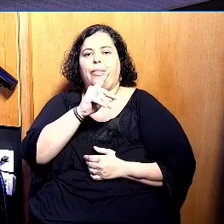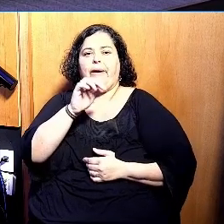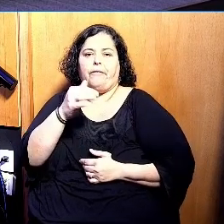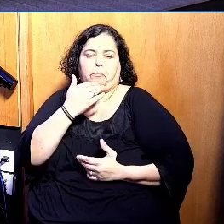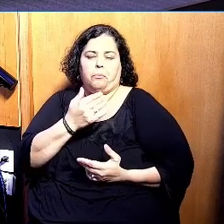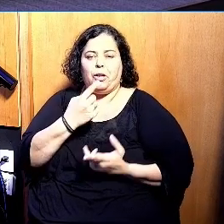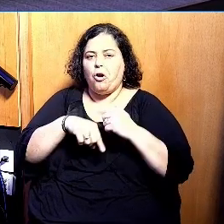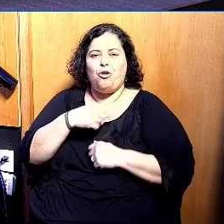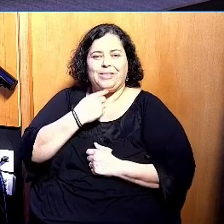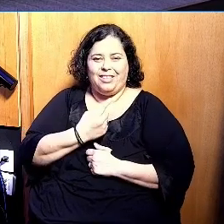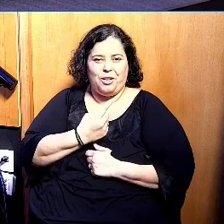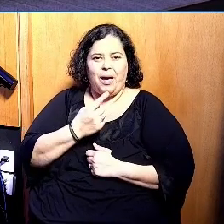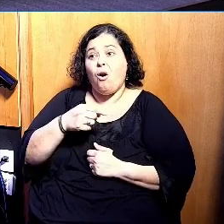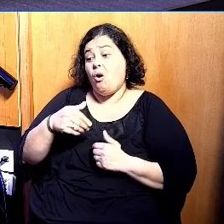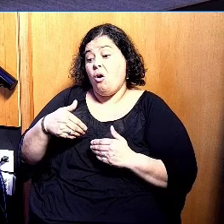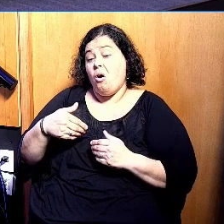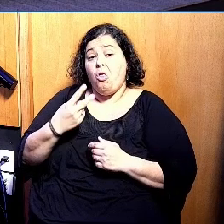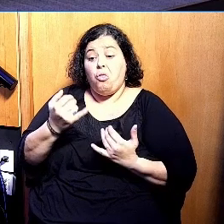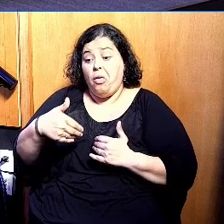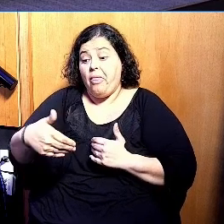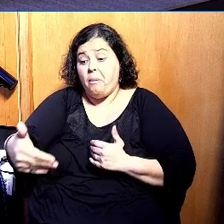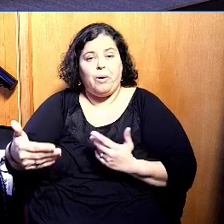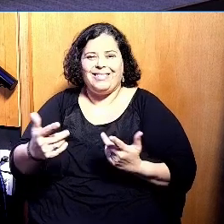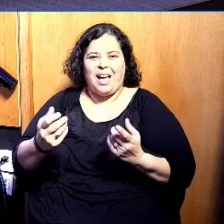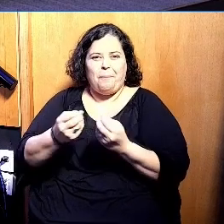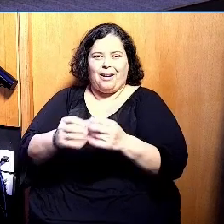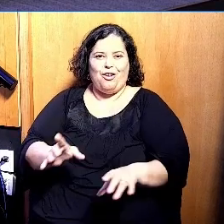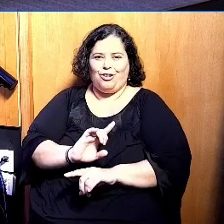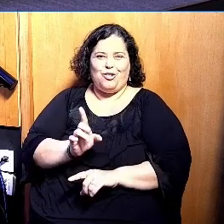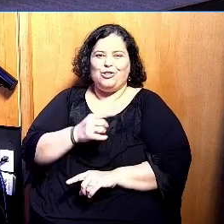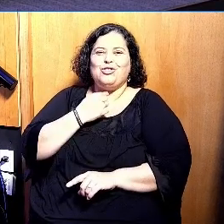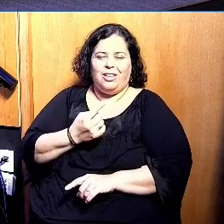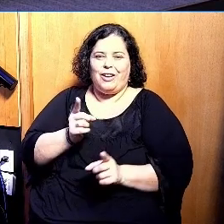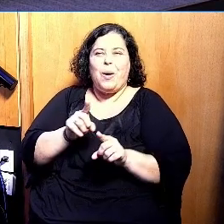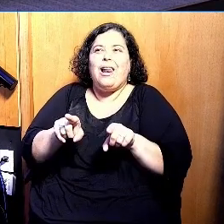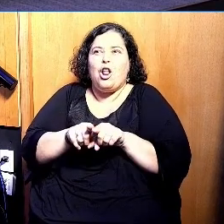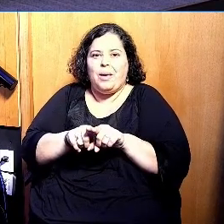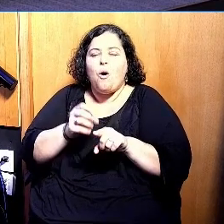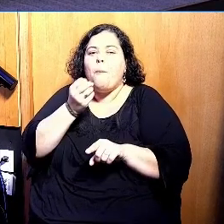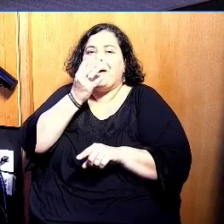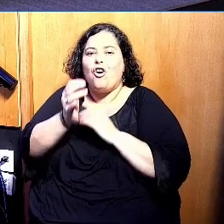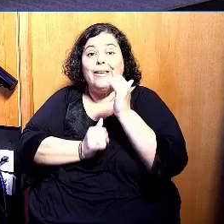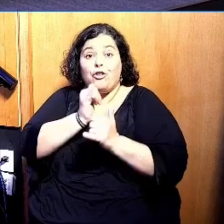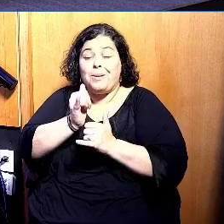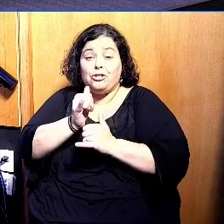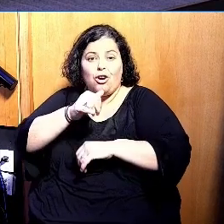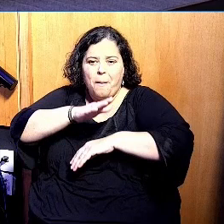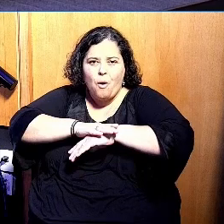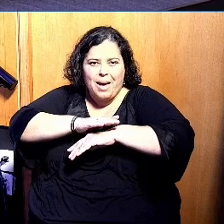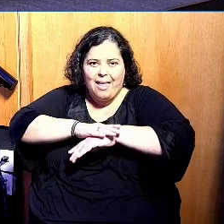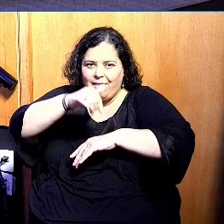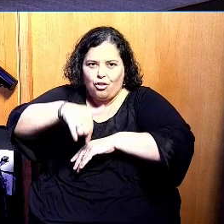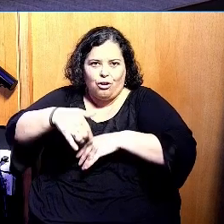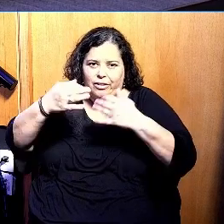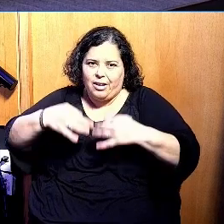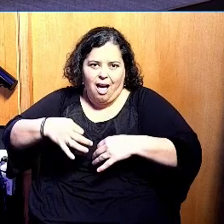de mucho, o capaz que pasan 2 días y se desactualiza. Entonces, lo importante también es poder con la información que tenemos, procesarla y disponibilizarla en